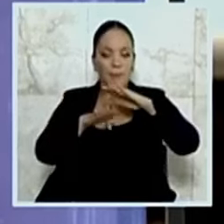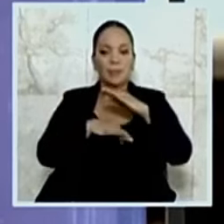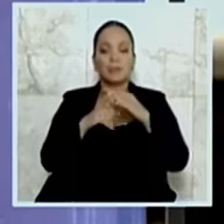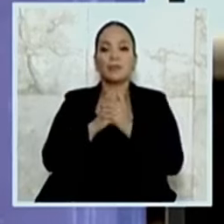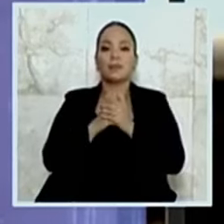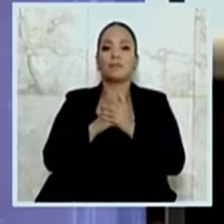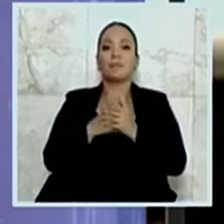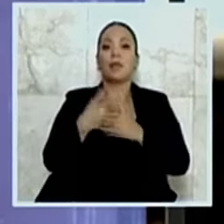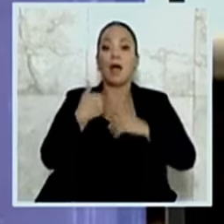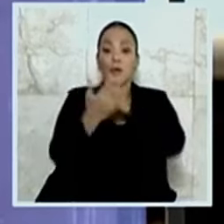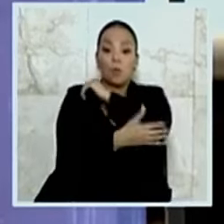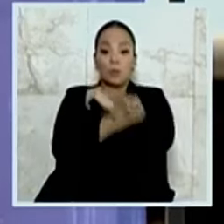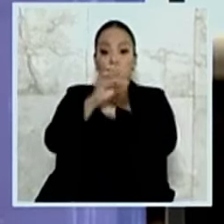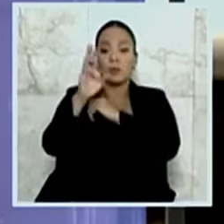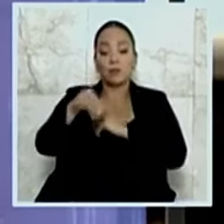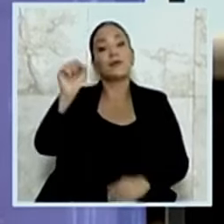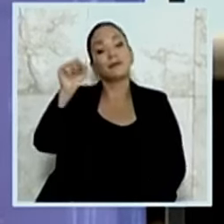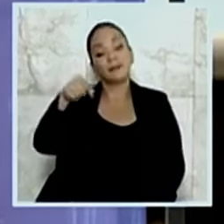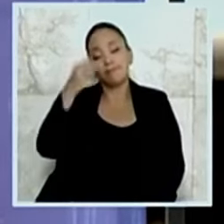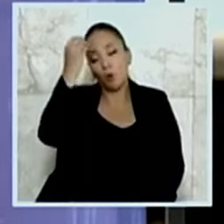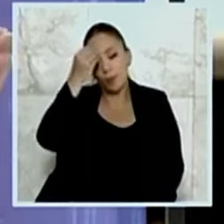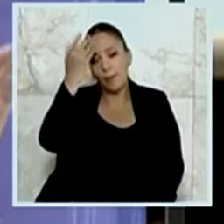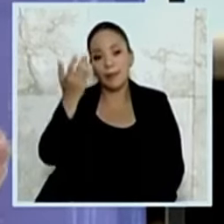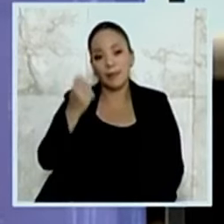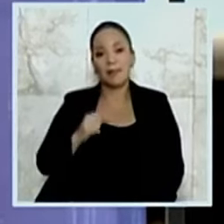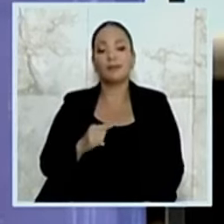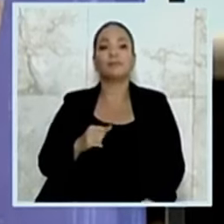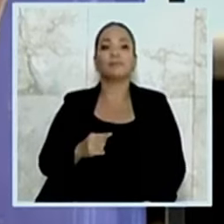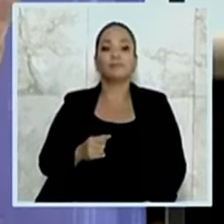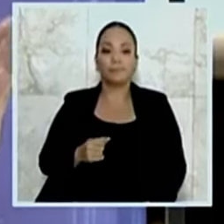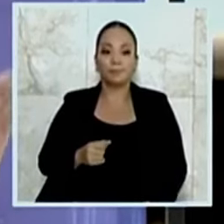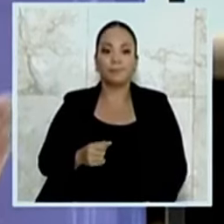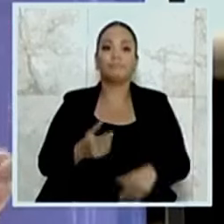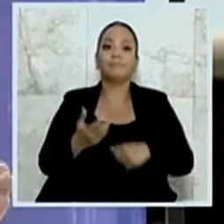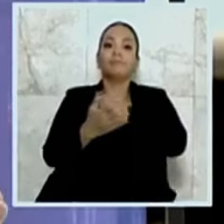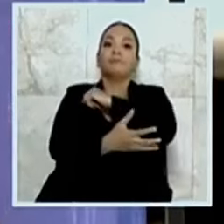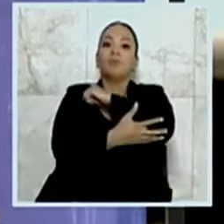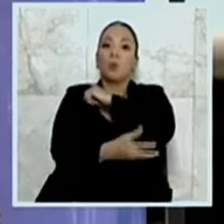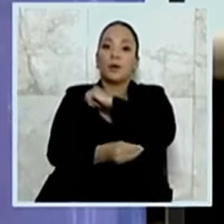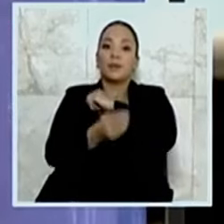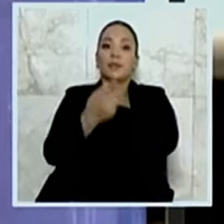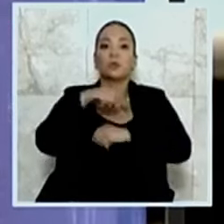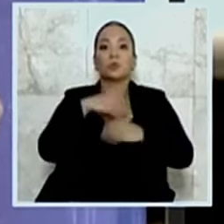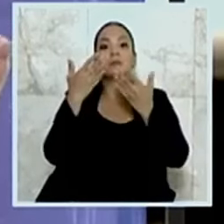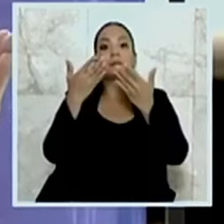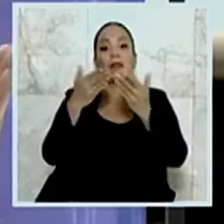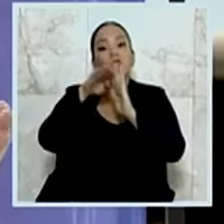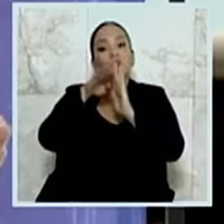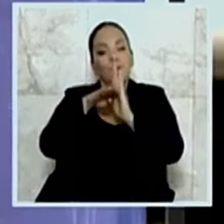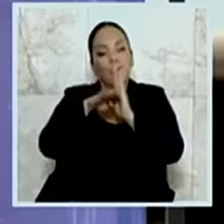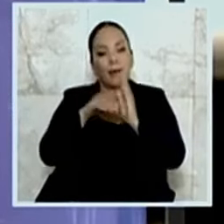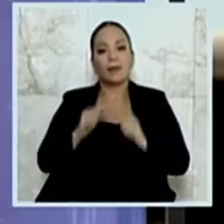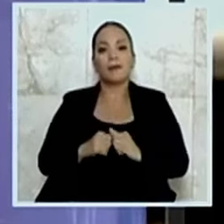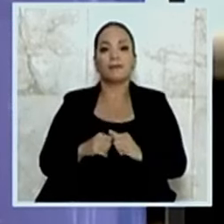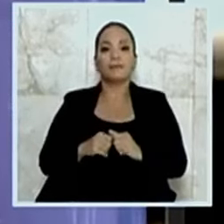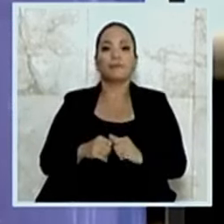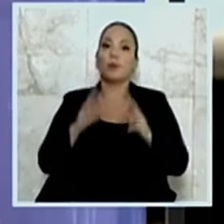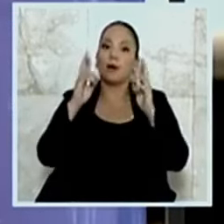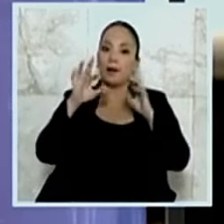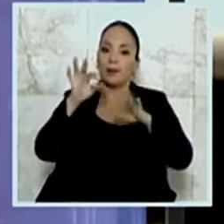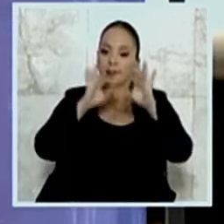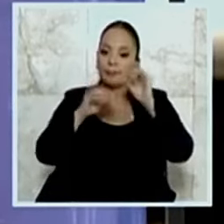extrema, porque ya ahí entra el tema alimentario y otras necesidades básicas. Entonces, ¿hay pobreza en